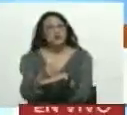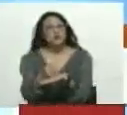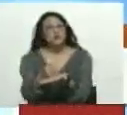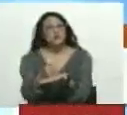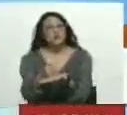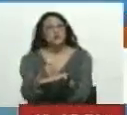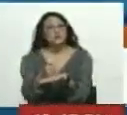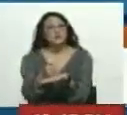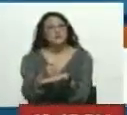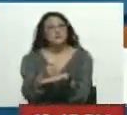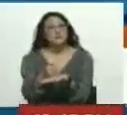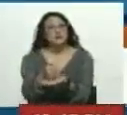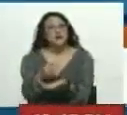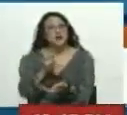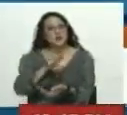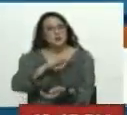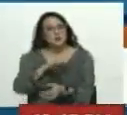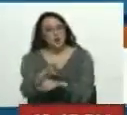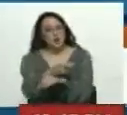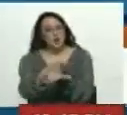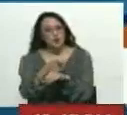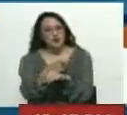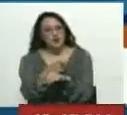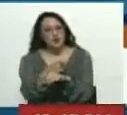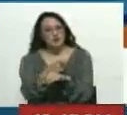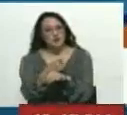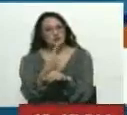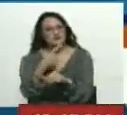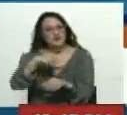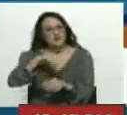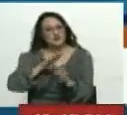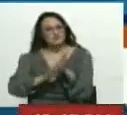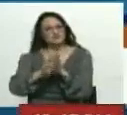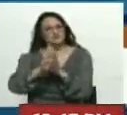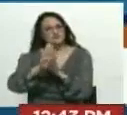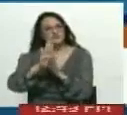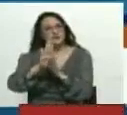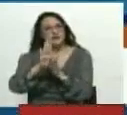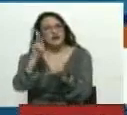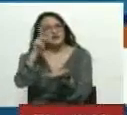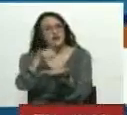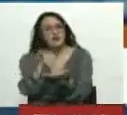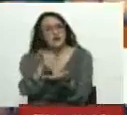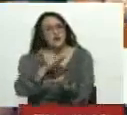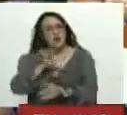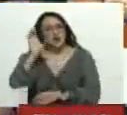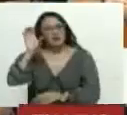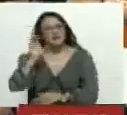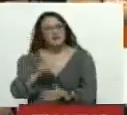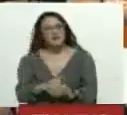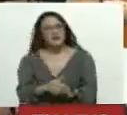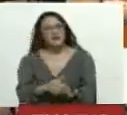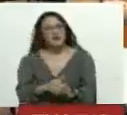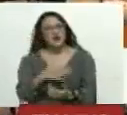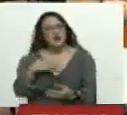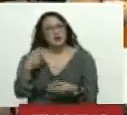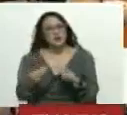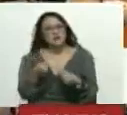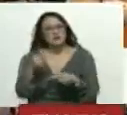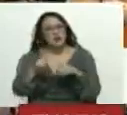a nuestros gobiernos que nos decimos progresistas que llegamos al estado y queremos hacer